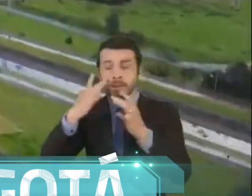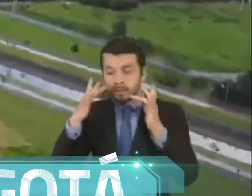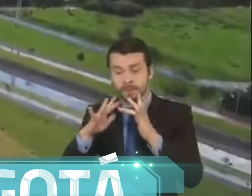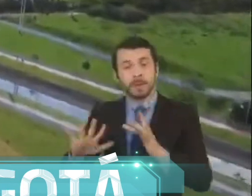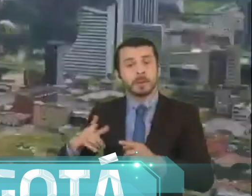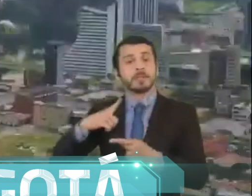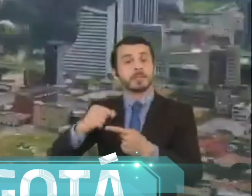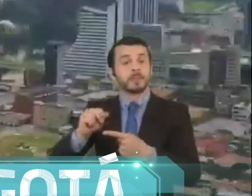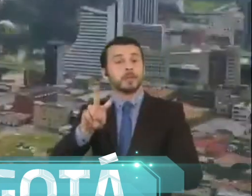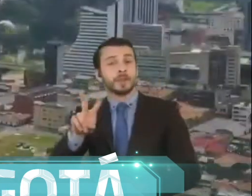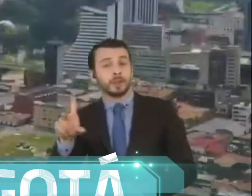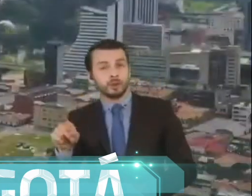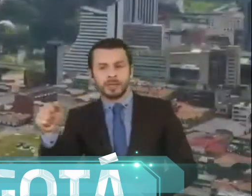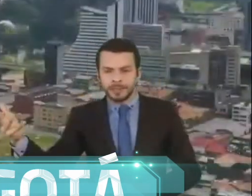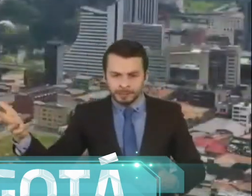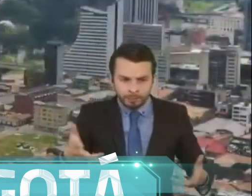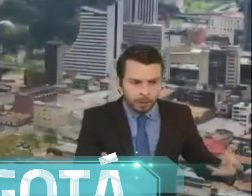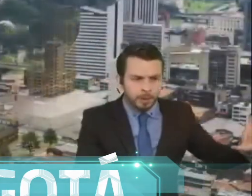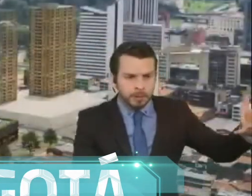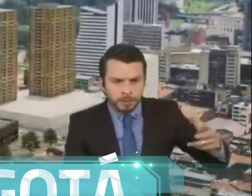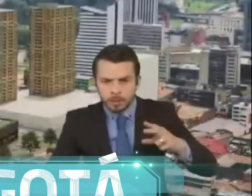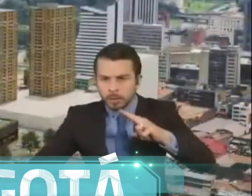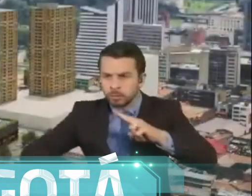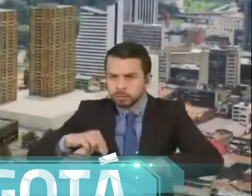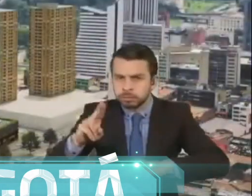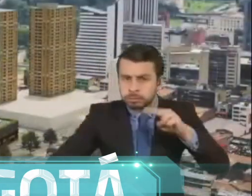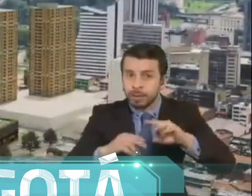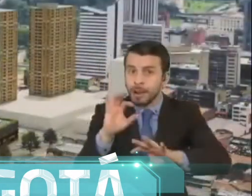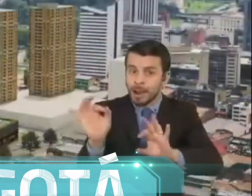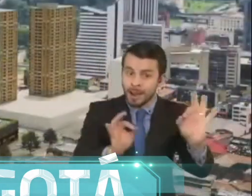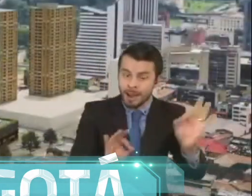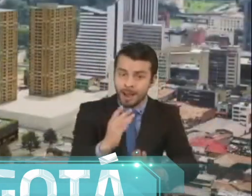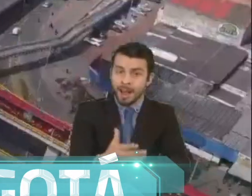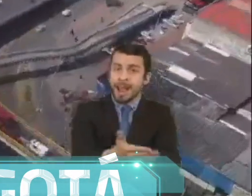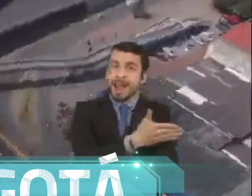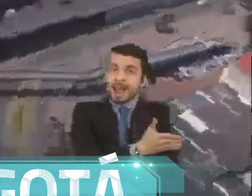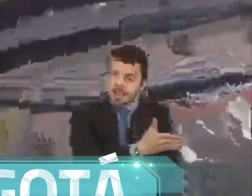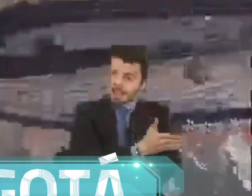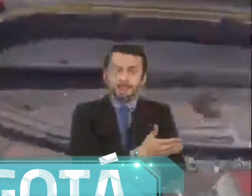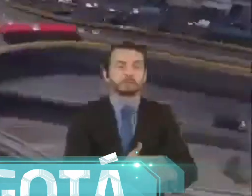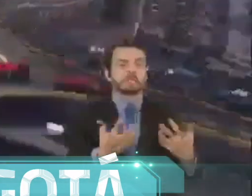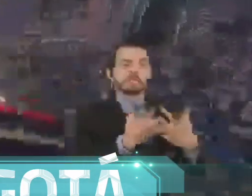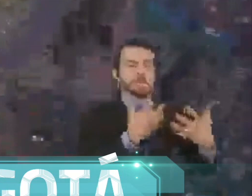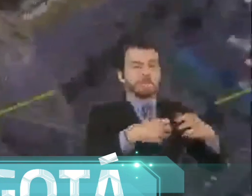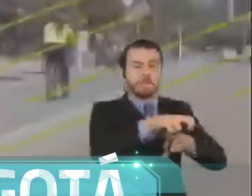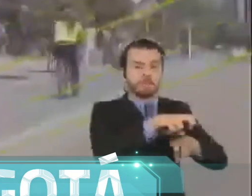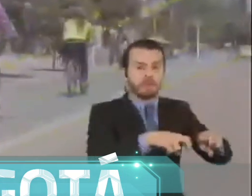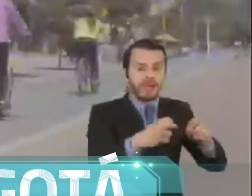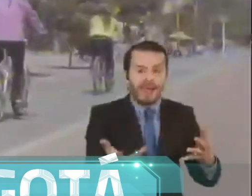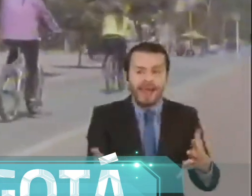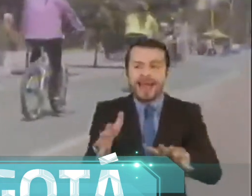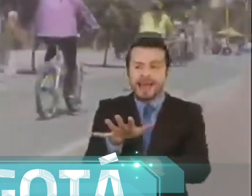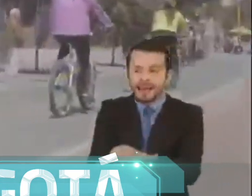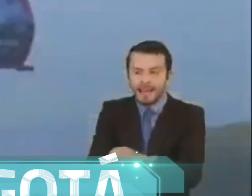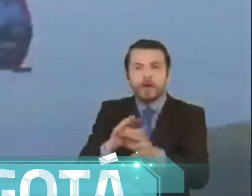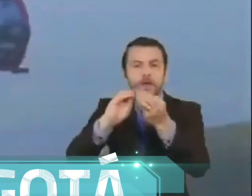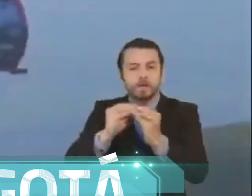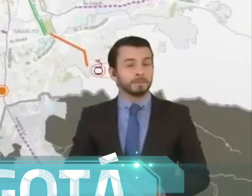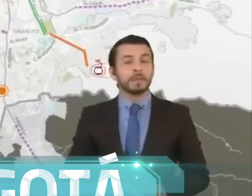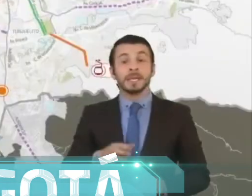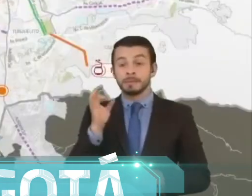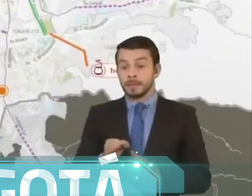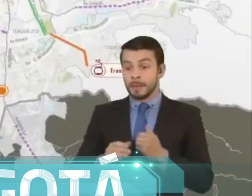Movilidad Multimodal Bogotá Región, proyectada al año 2035, que incluye megaproyectos estratégicos financiados vía